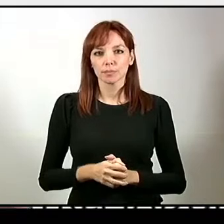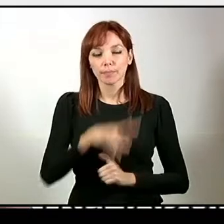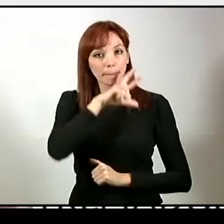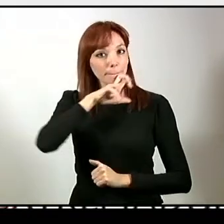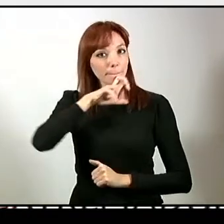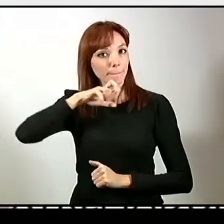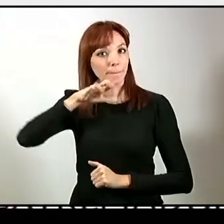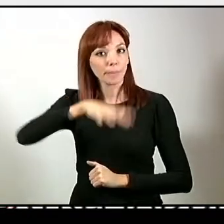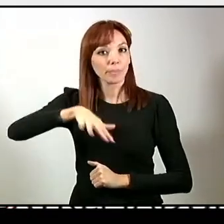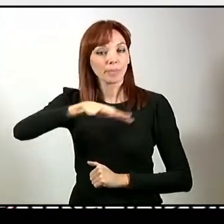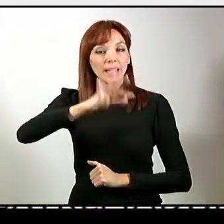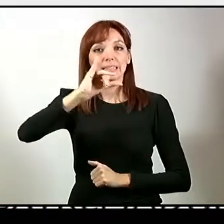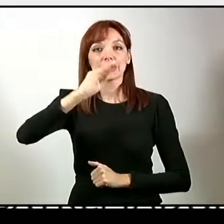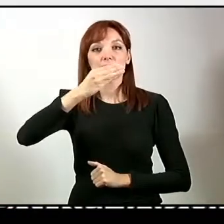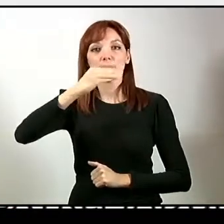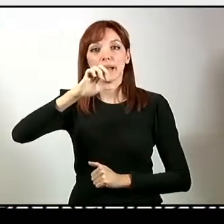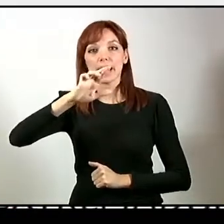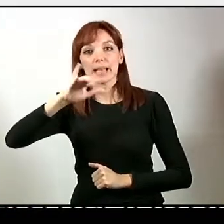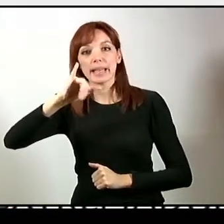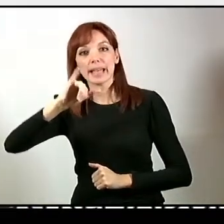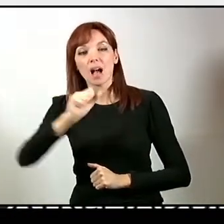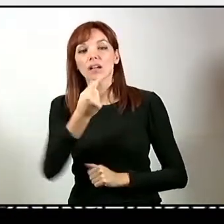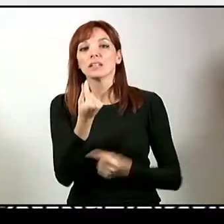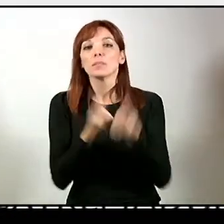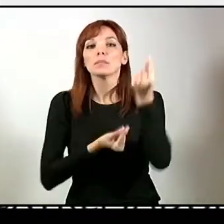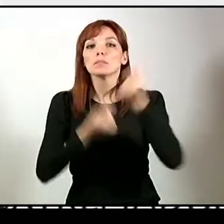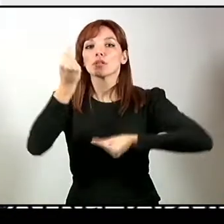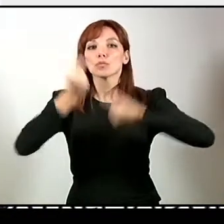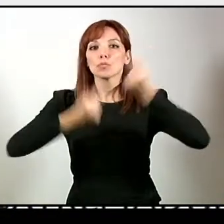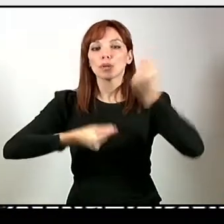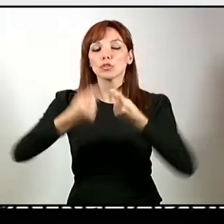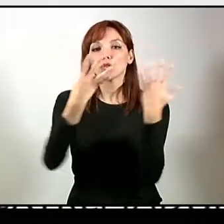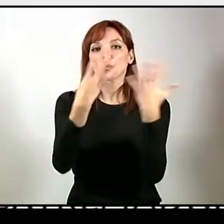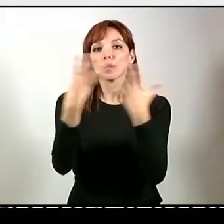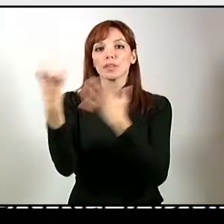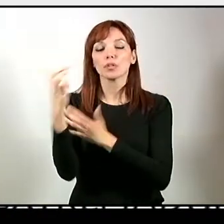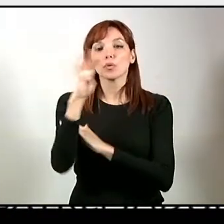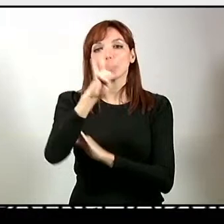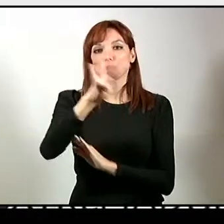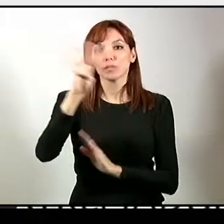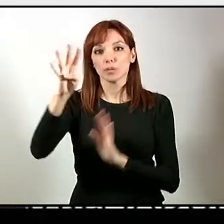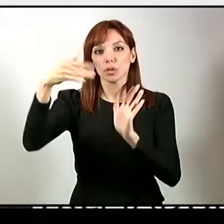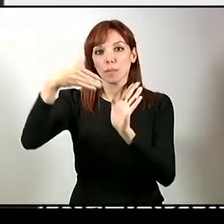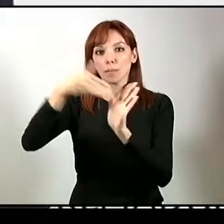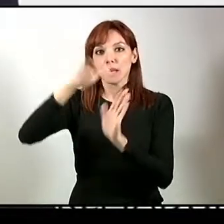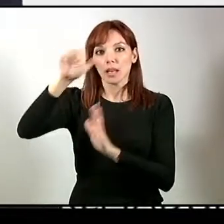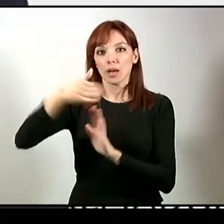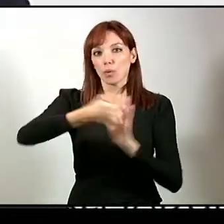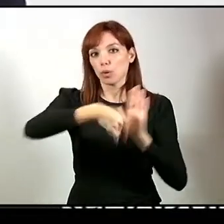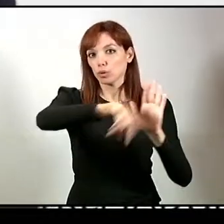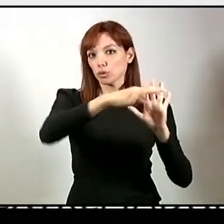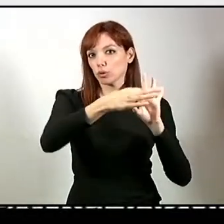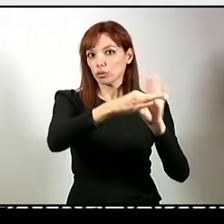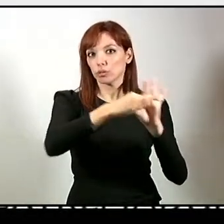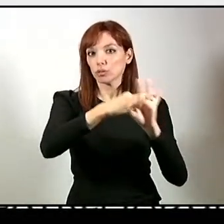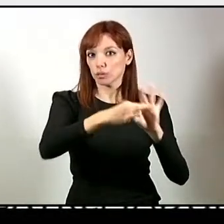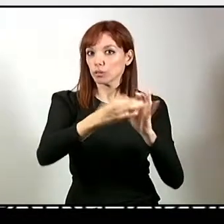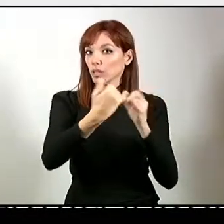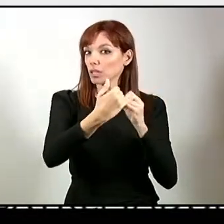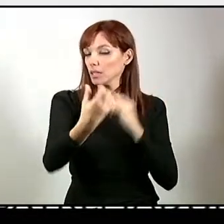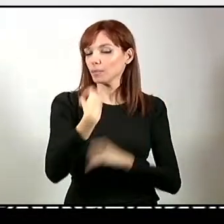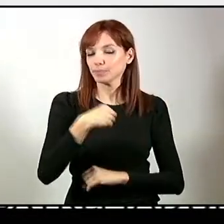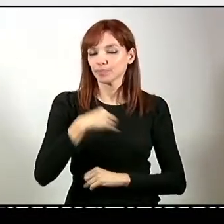de la Siberia tendrá un presupuesto de 944.000 euros dentro de esta línea de